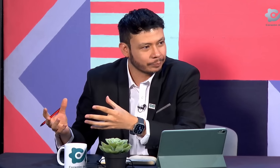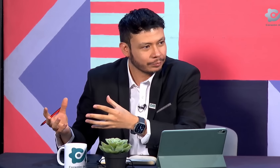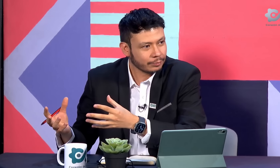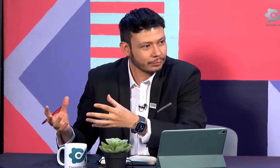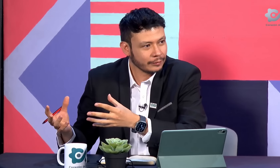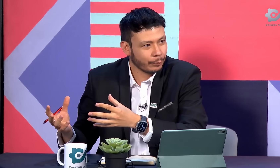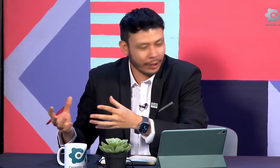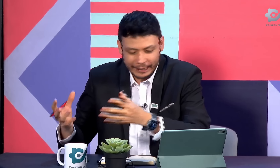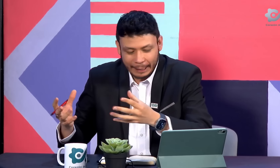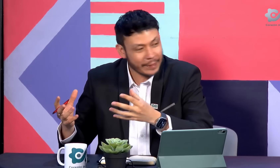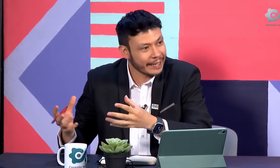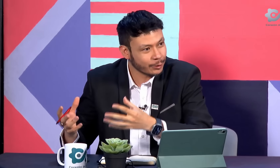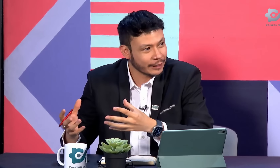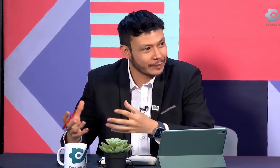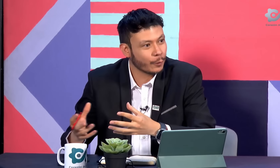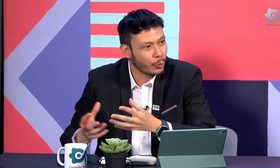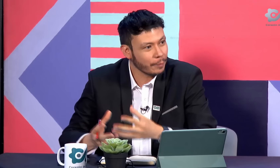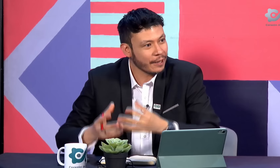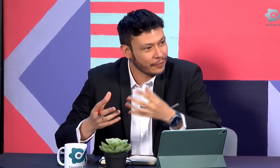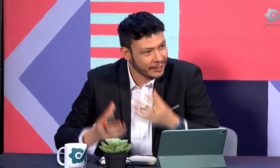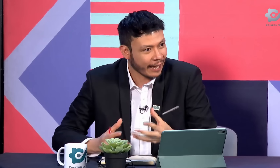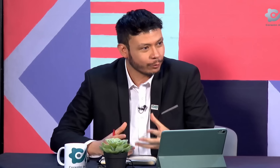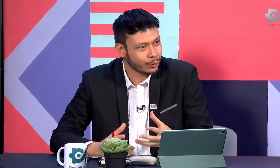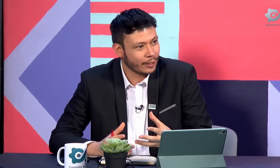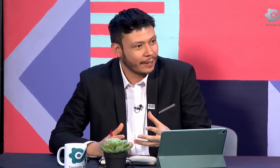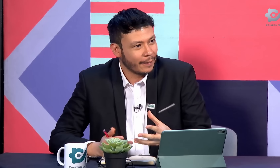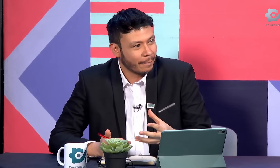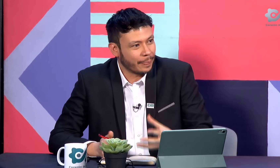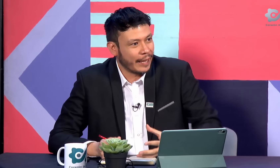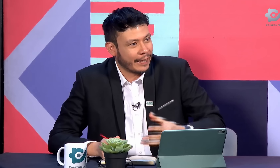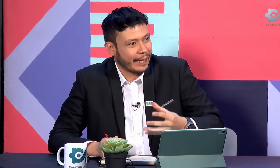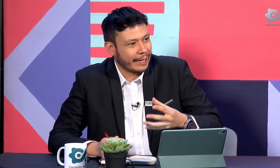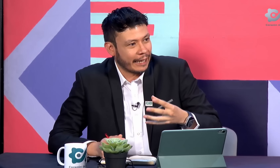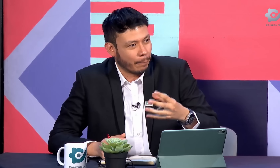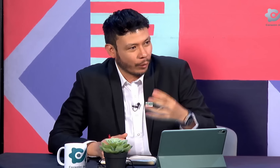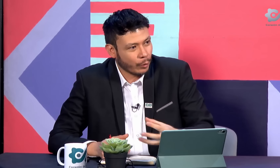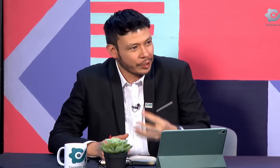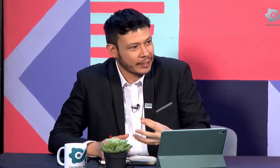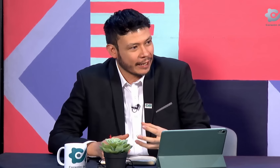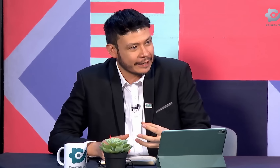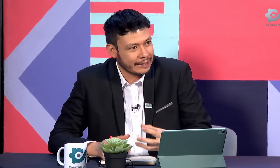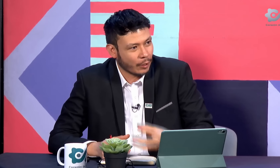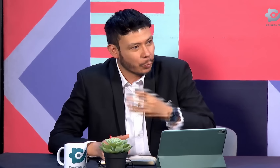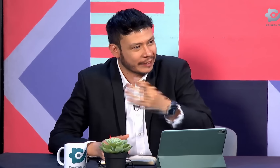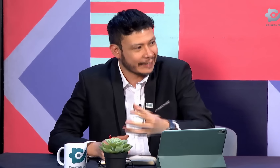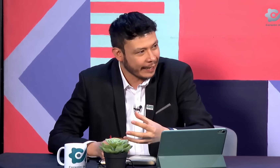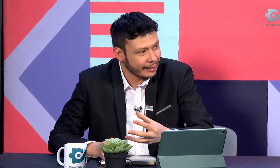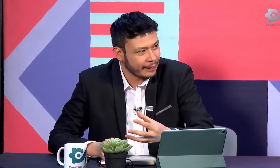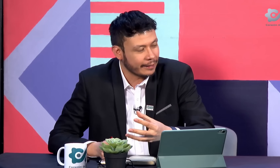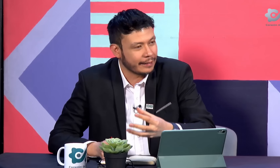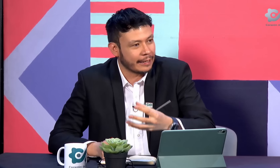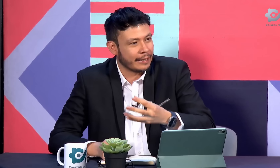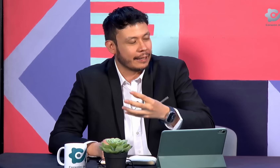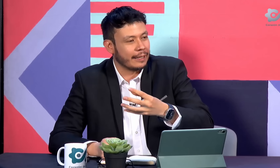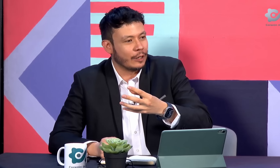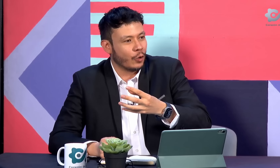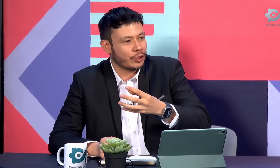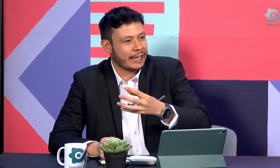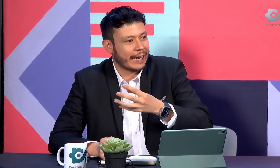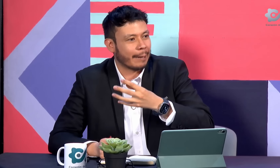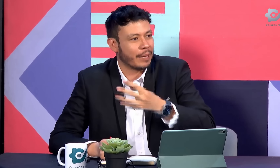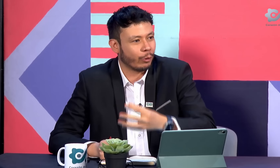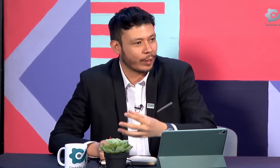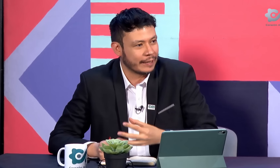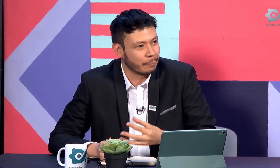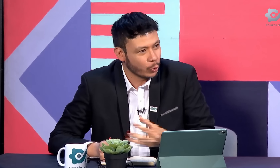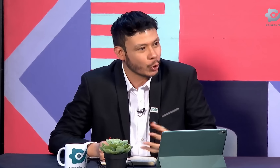organizada. Porque también estos han sido muy beneficiados de que el Poder Judicial esté como esté, y no se